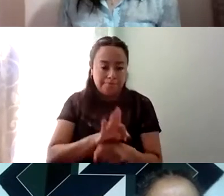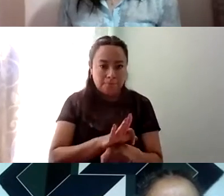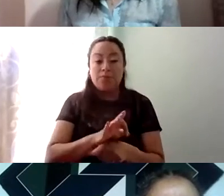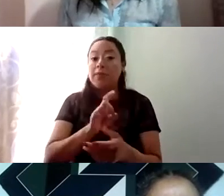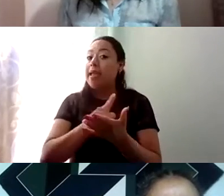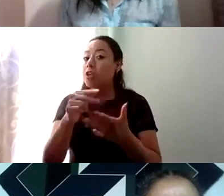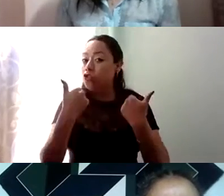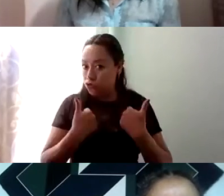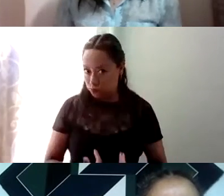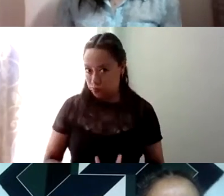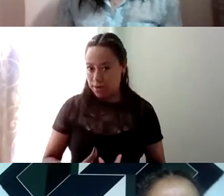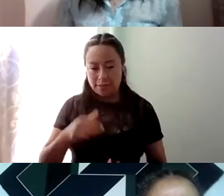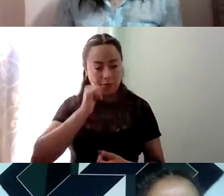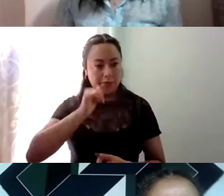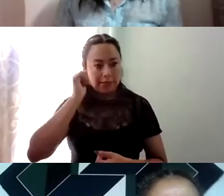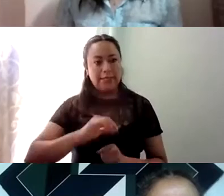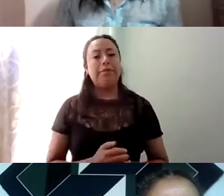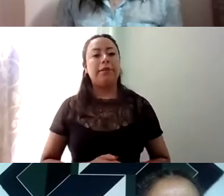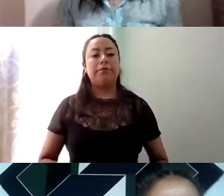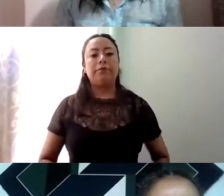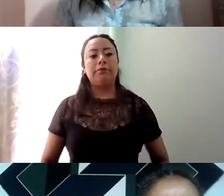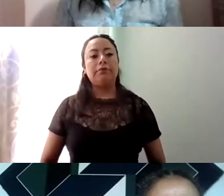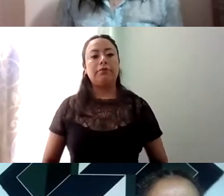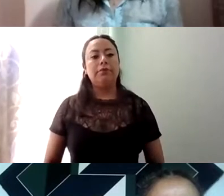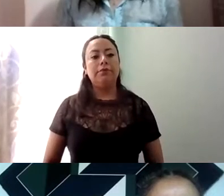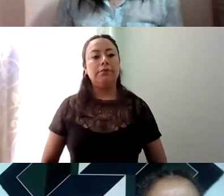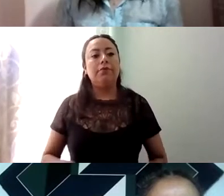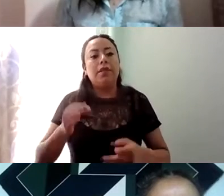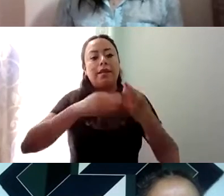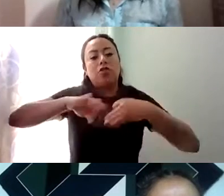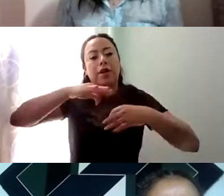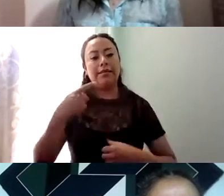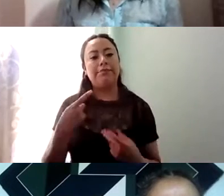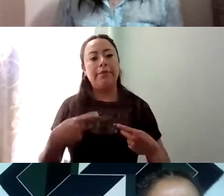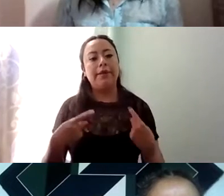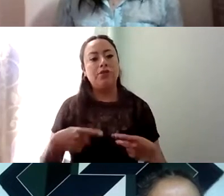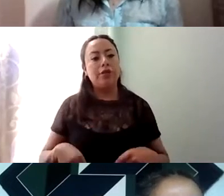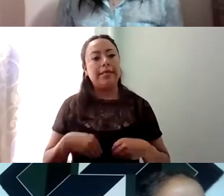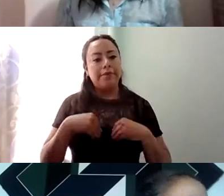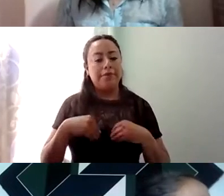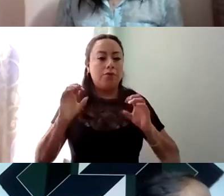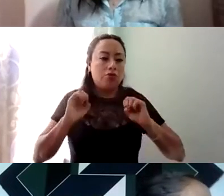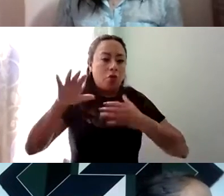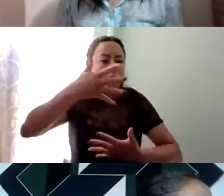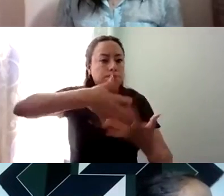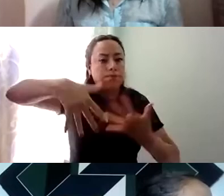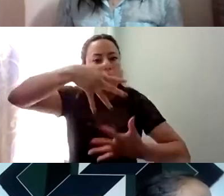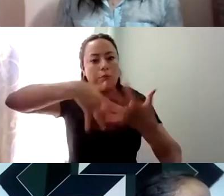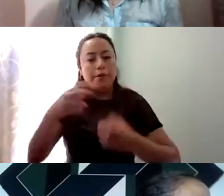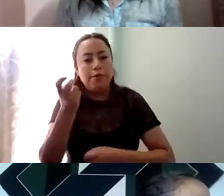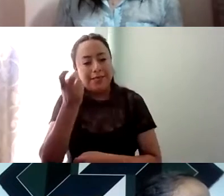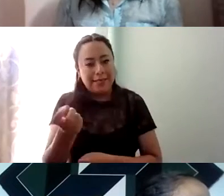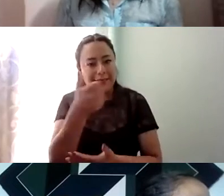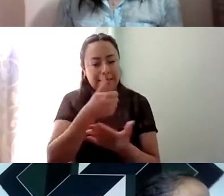humanos de quienes vivimos y convivimos en esta ciudad. En este caso,